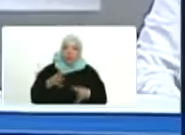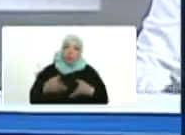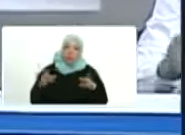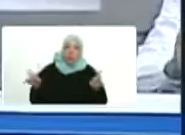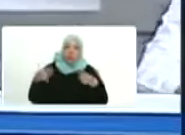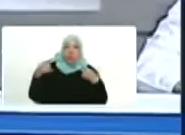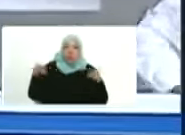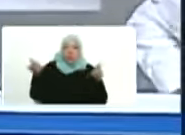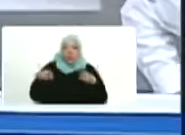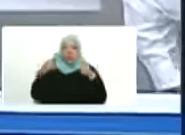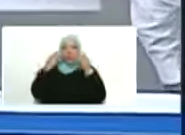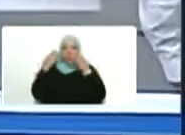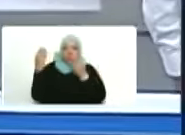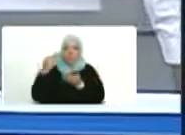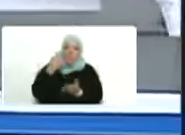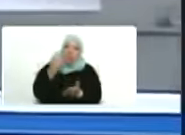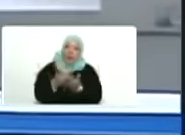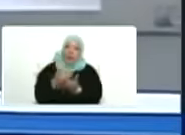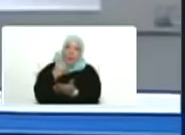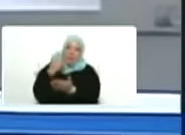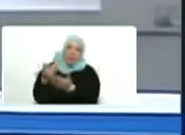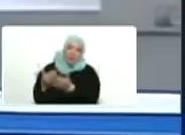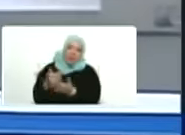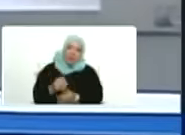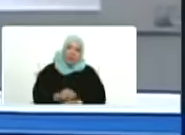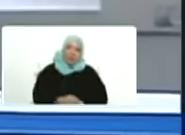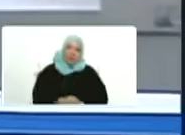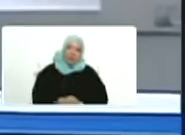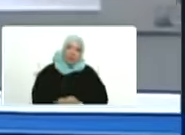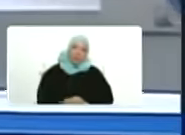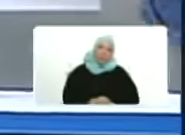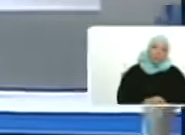¡Música! Gracias.